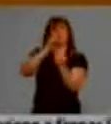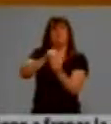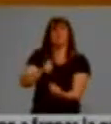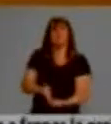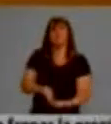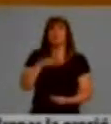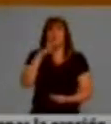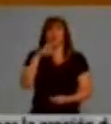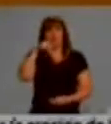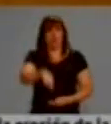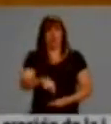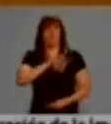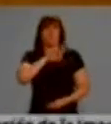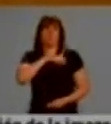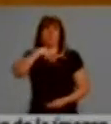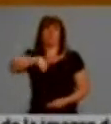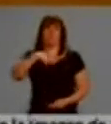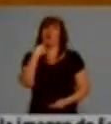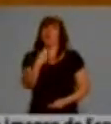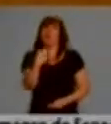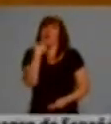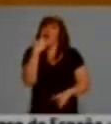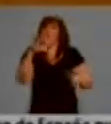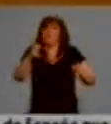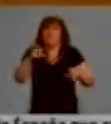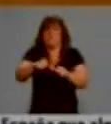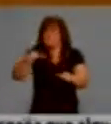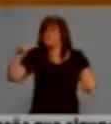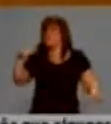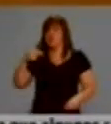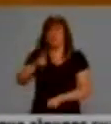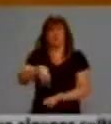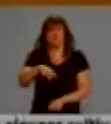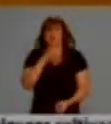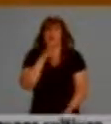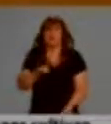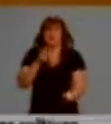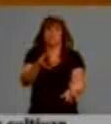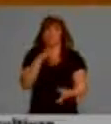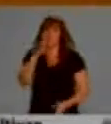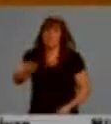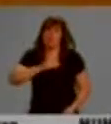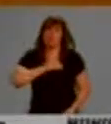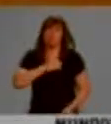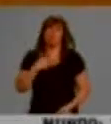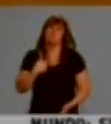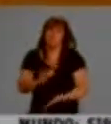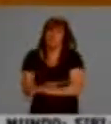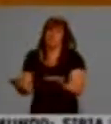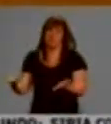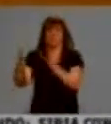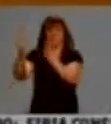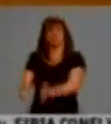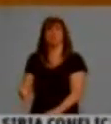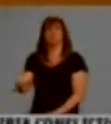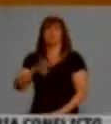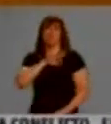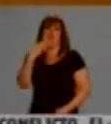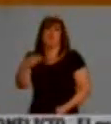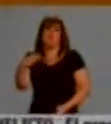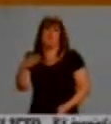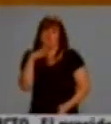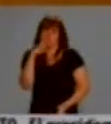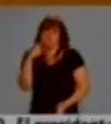señor presidente, usted ha dicho algo nuevo que hasta hoy no había dicho. Ha lamentado haber confiado en Bárcenas como